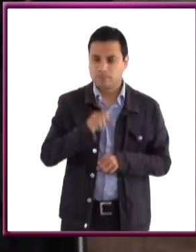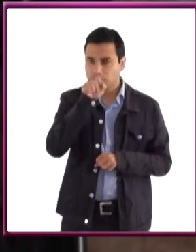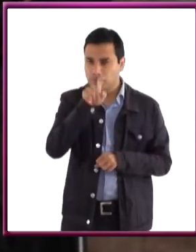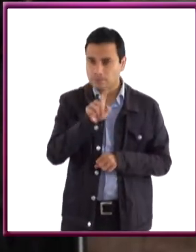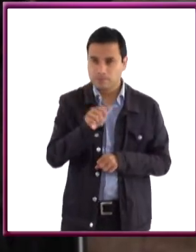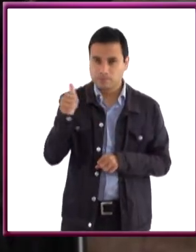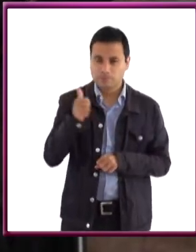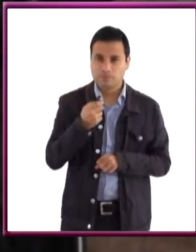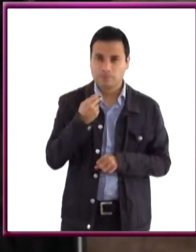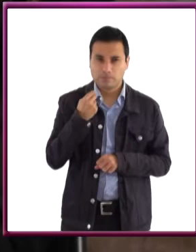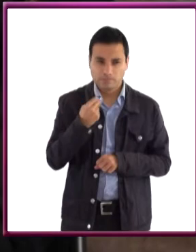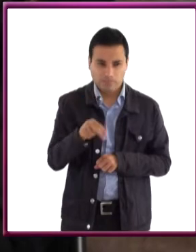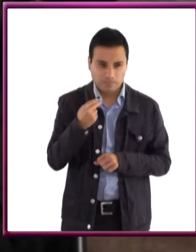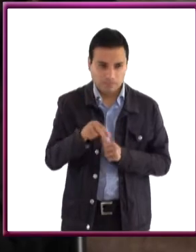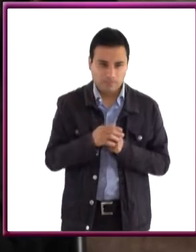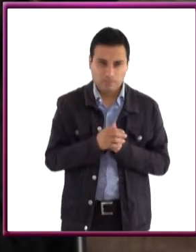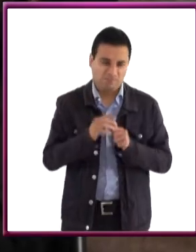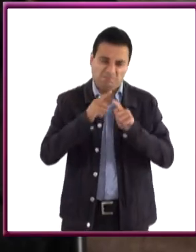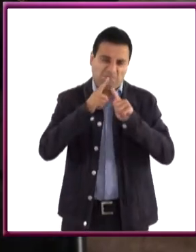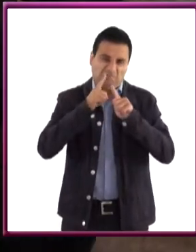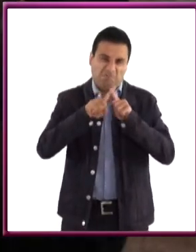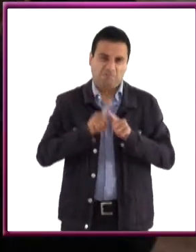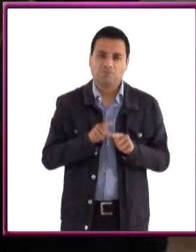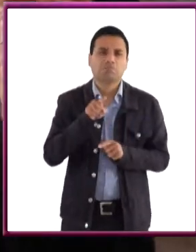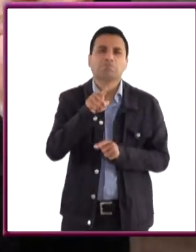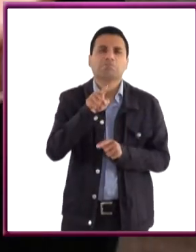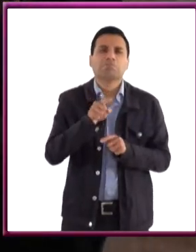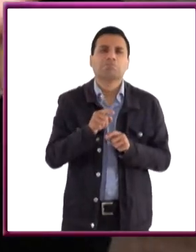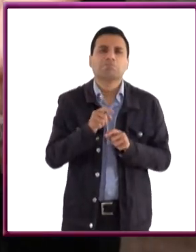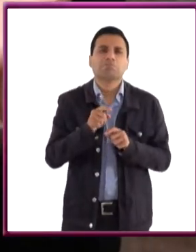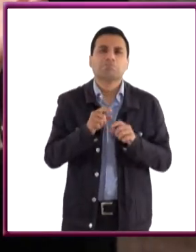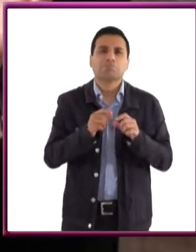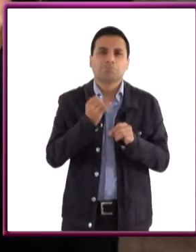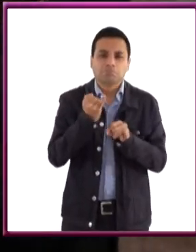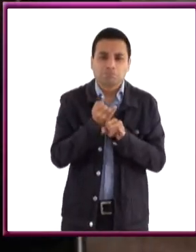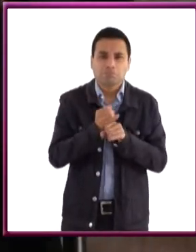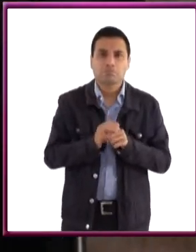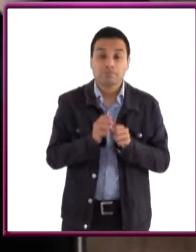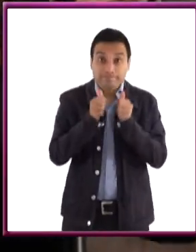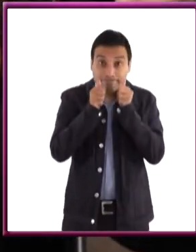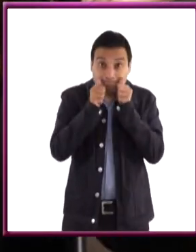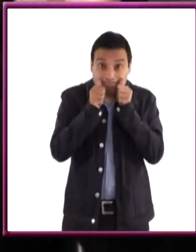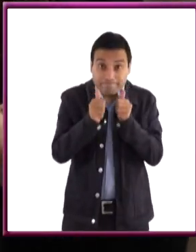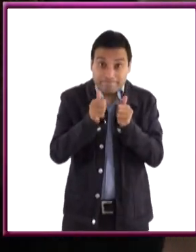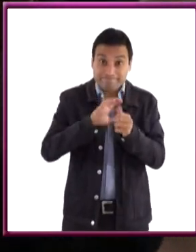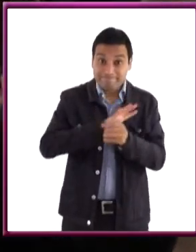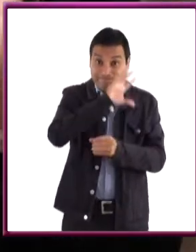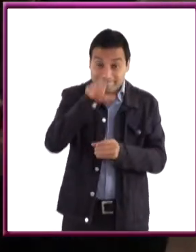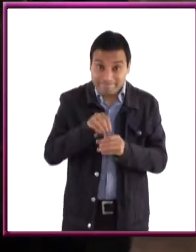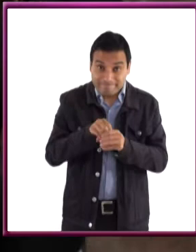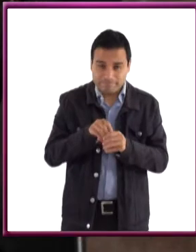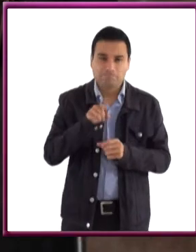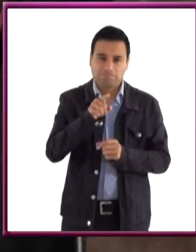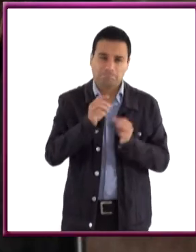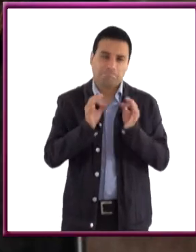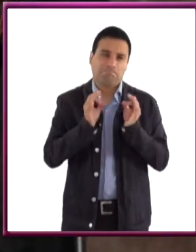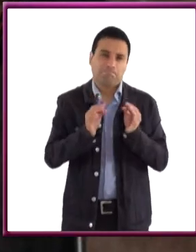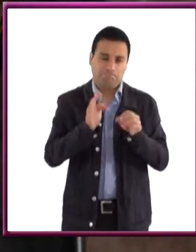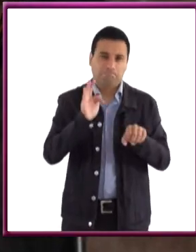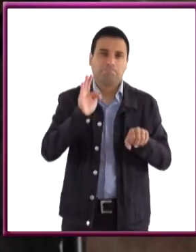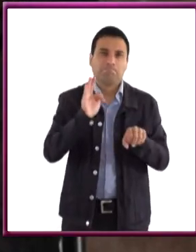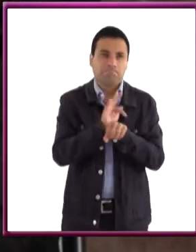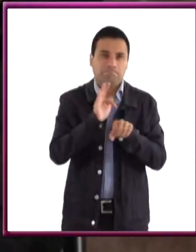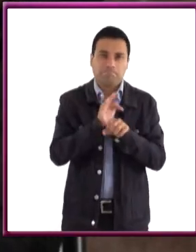llama justo también Atención Plena, hasta donde yo sé. Pero si ustedes buscan en cualquier buscador Atención Plena, Mindfulness, van a